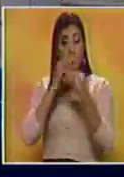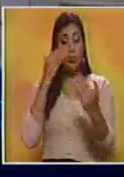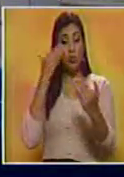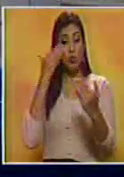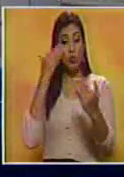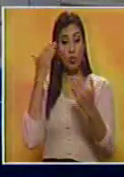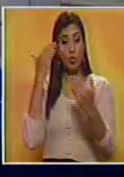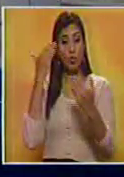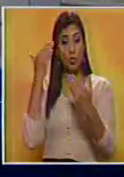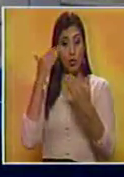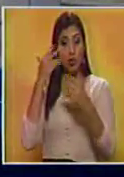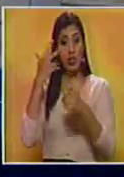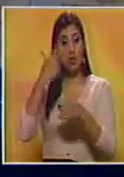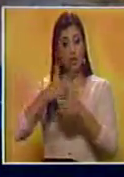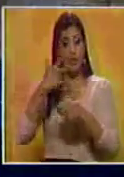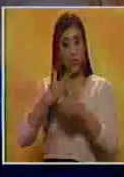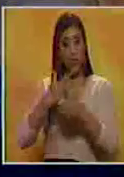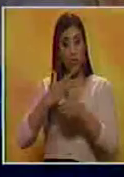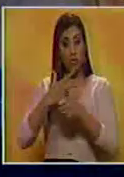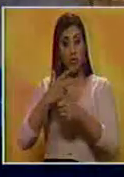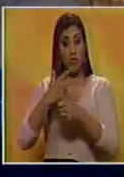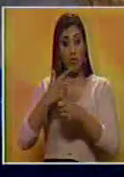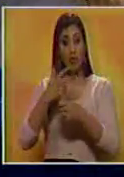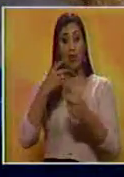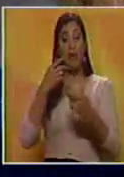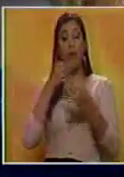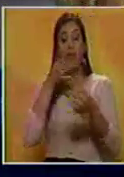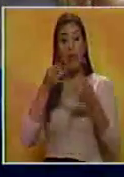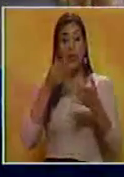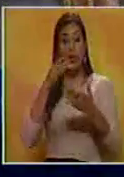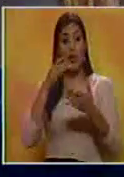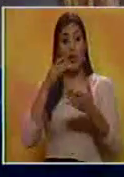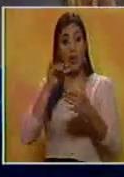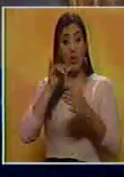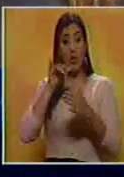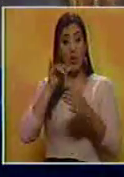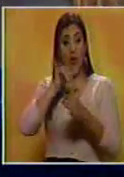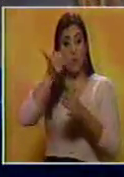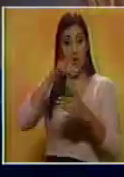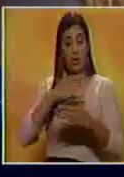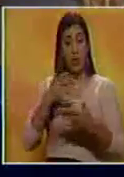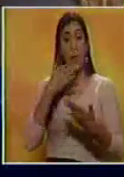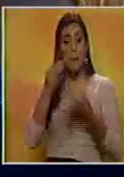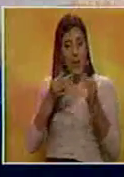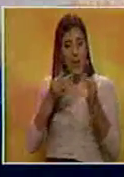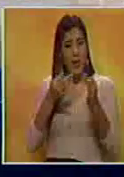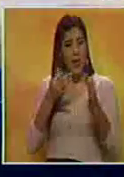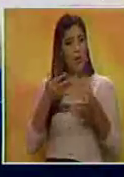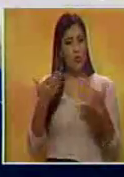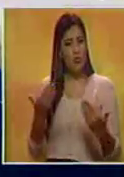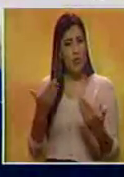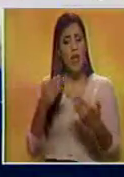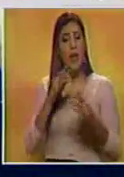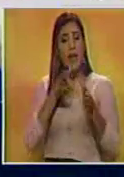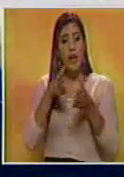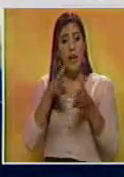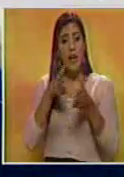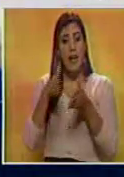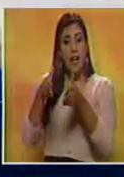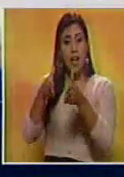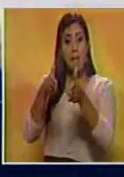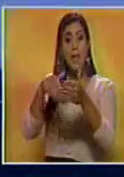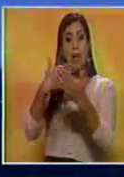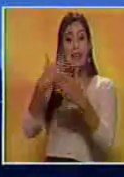Internacional Augusto Sandino, el titular de Conviasa destacó que la ruta